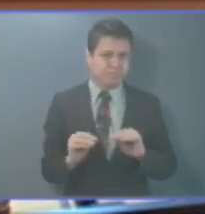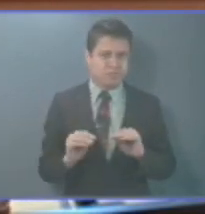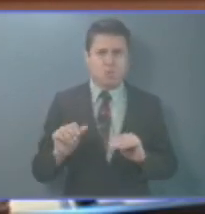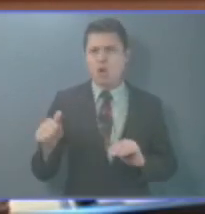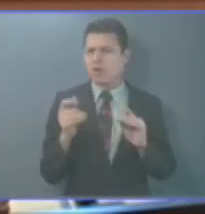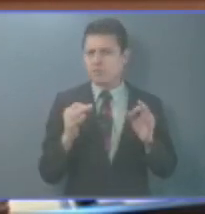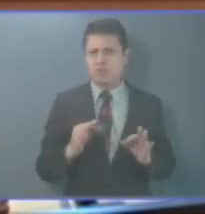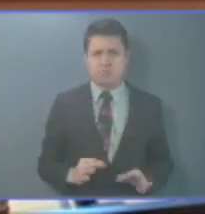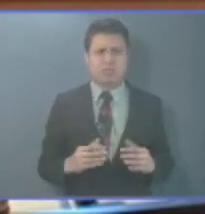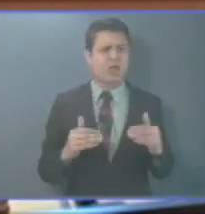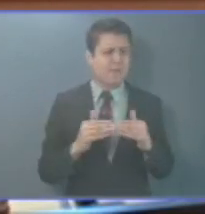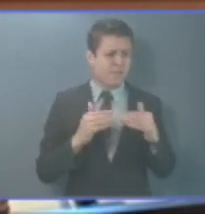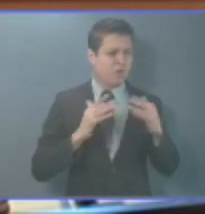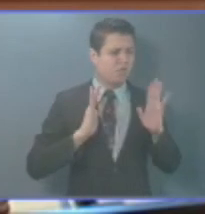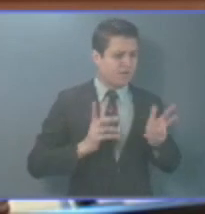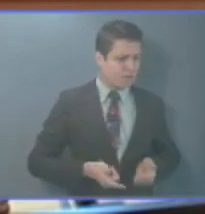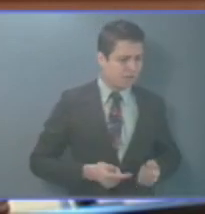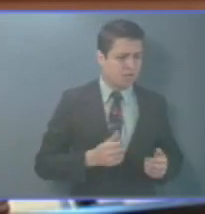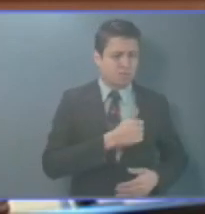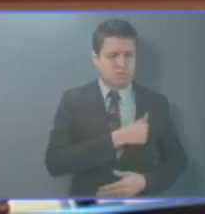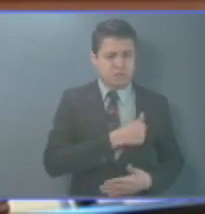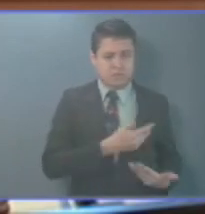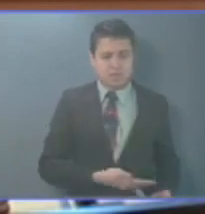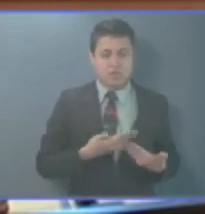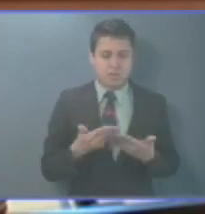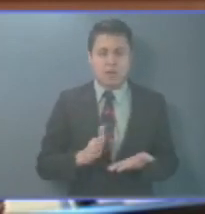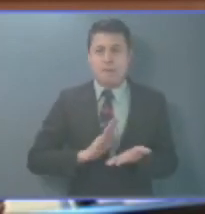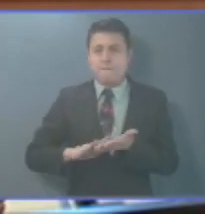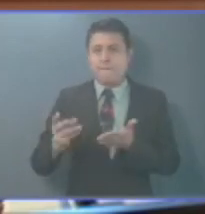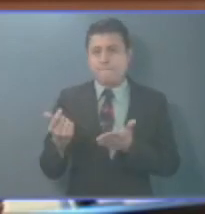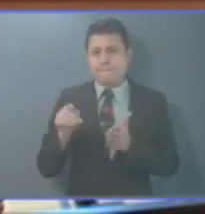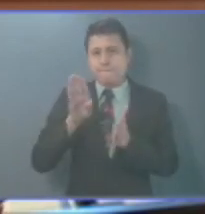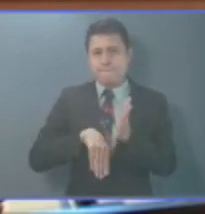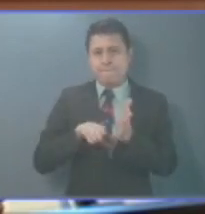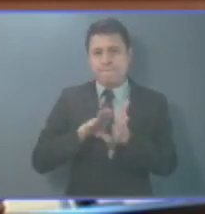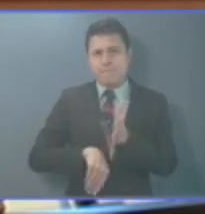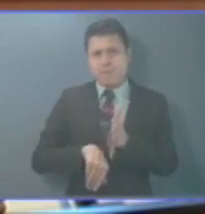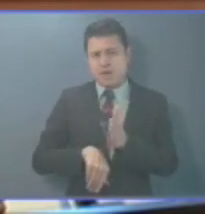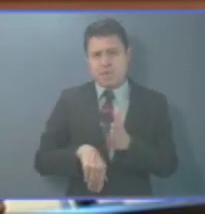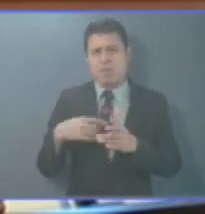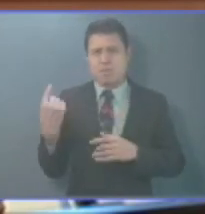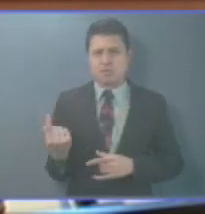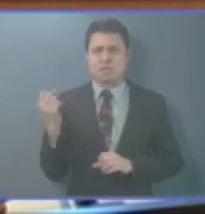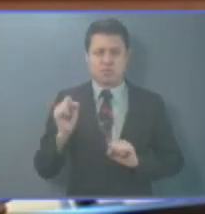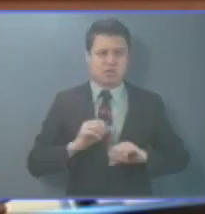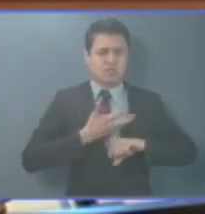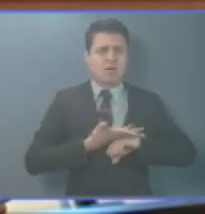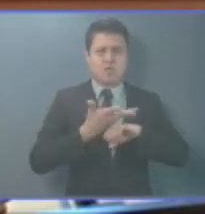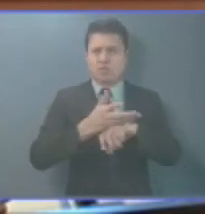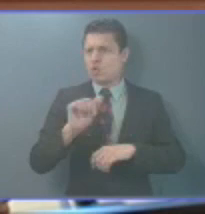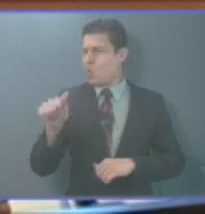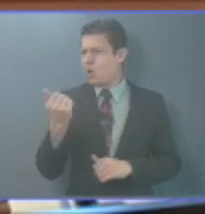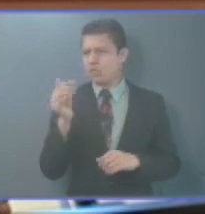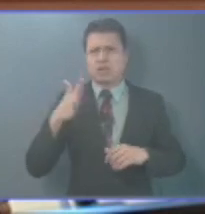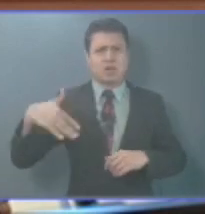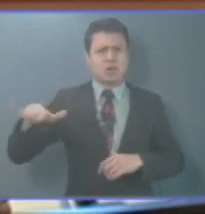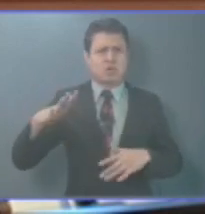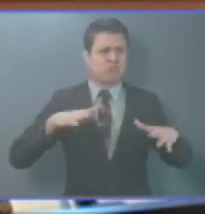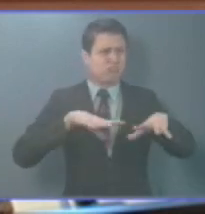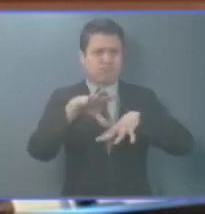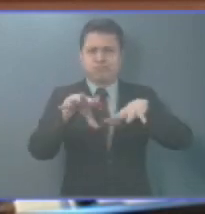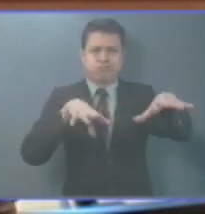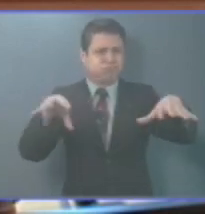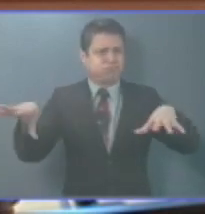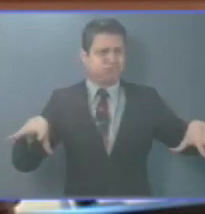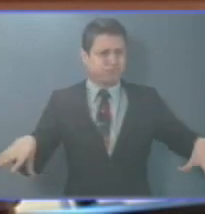incluso poniéndoles a su disposición a costos exigibles. Normativa de accesibilidad,